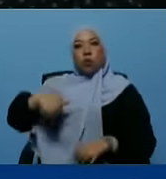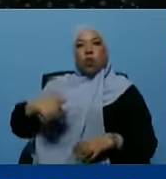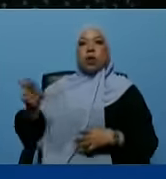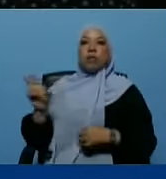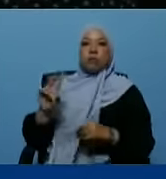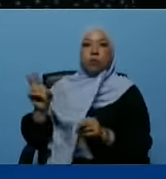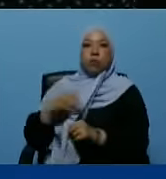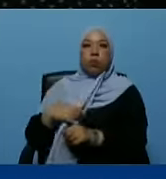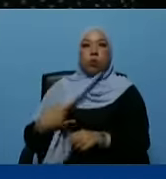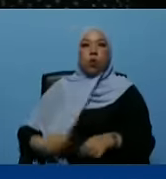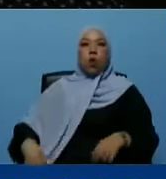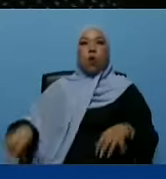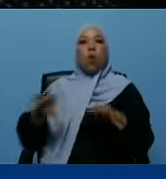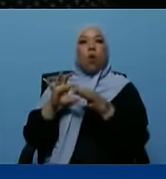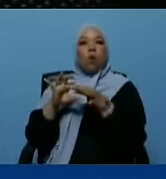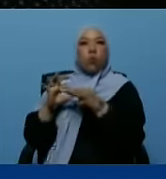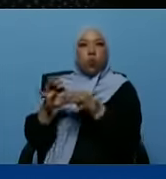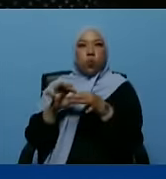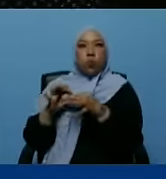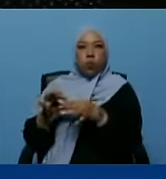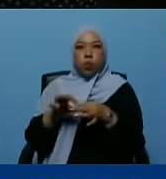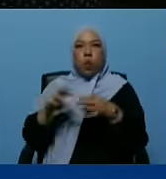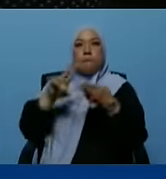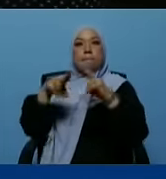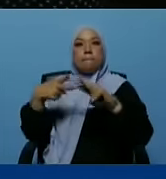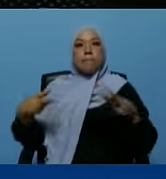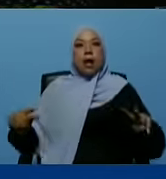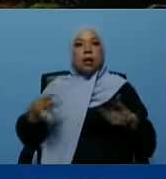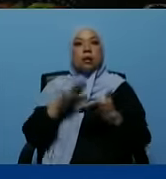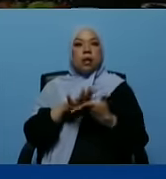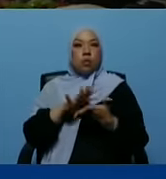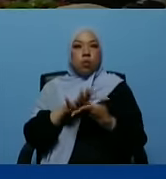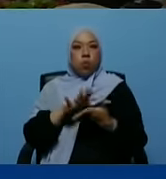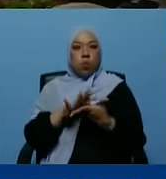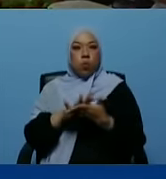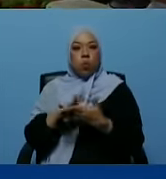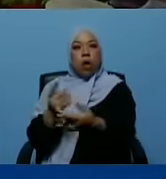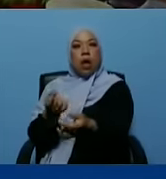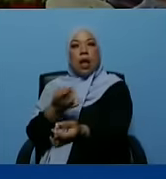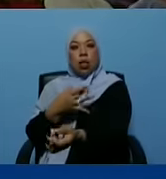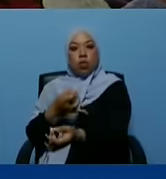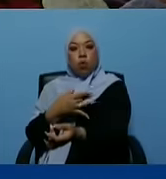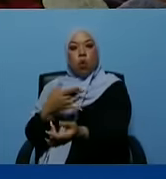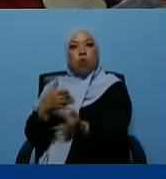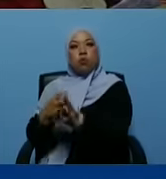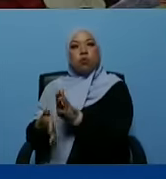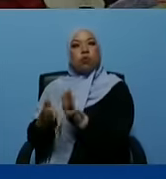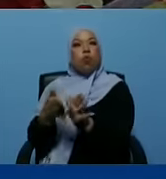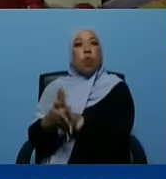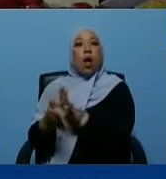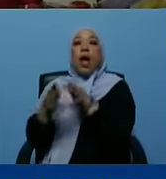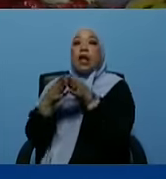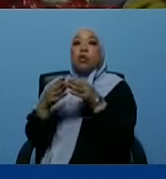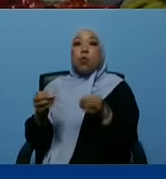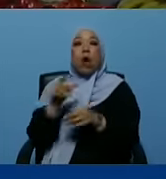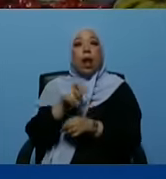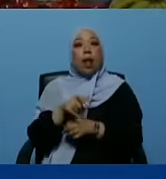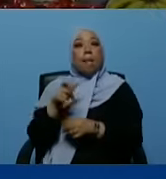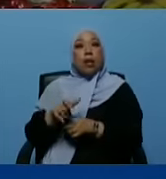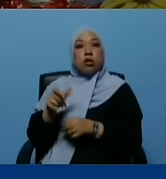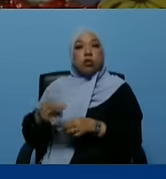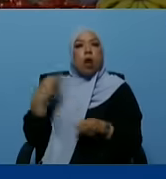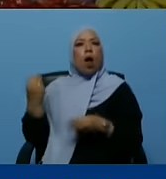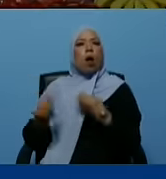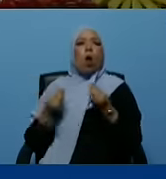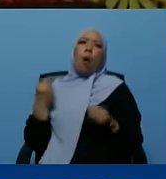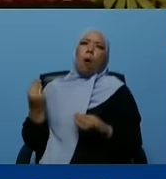Venezuela, estar unidos, más paz, armonía, y el dolor de uno es el dolor del otro. ¿Por qué? Porque cuando pasó lo